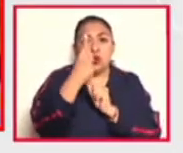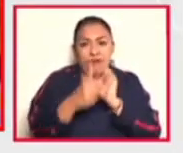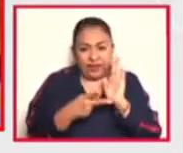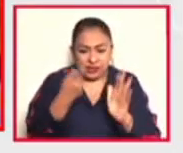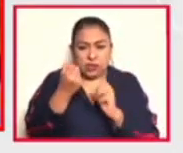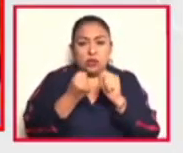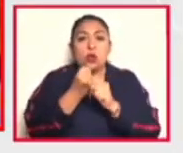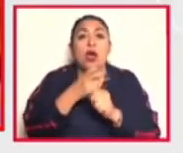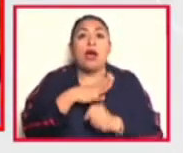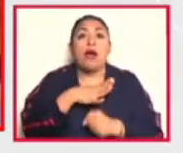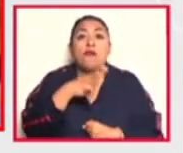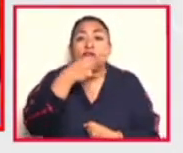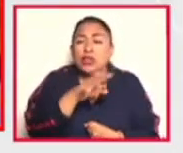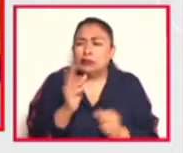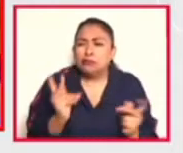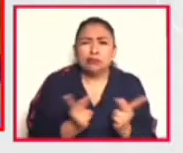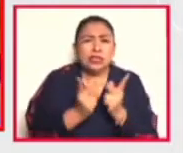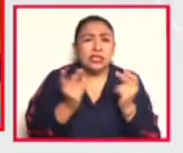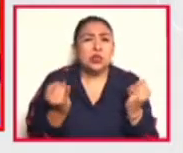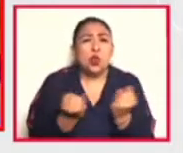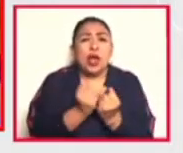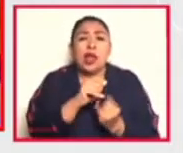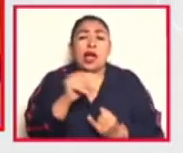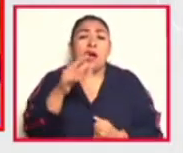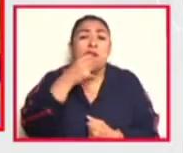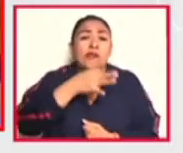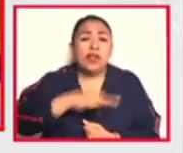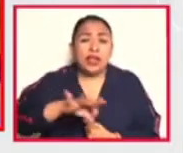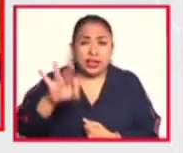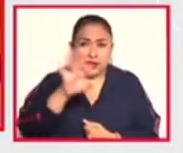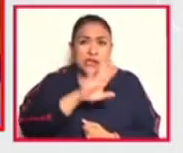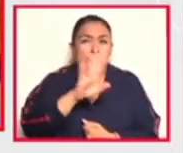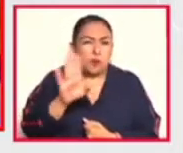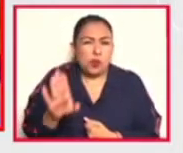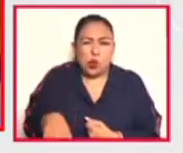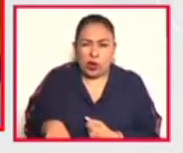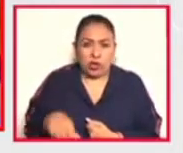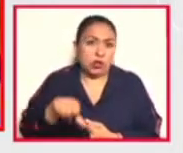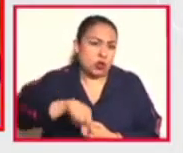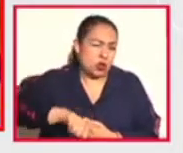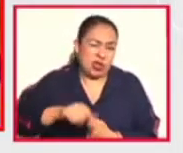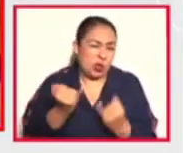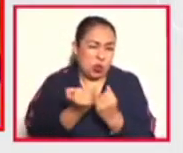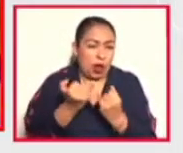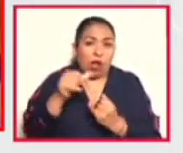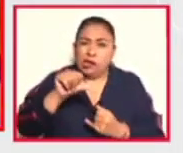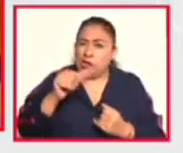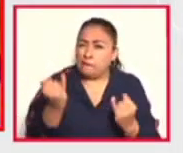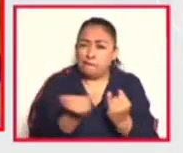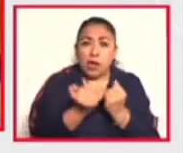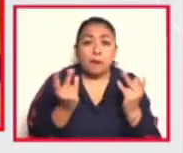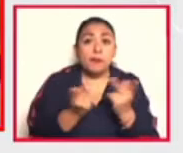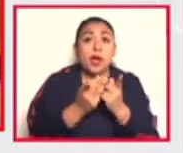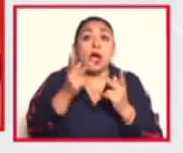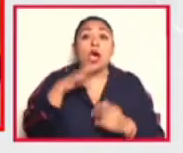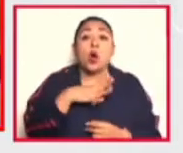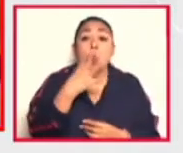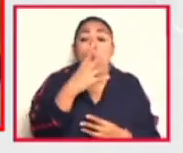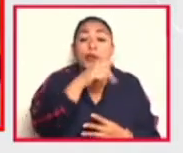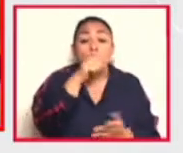fiesta idéntica a la fiesta de muertos hoy en día. Nada más, y como había 4 lugares donde